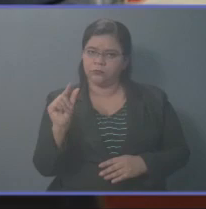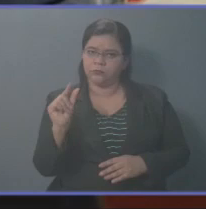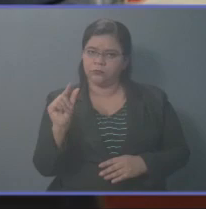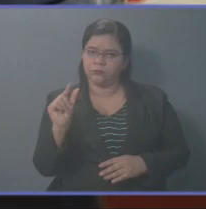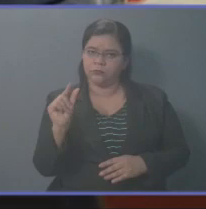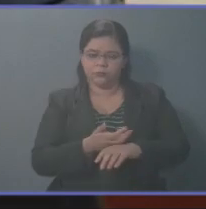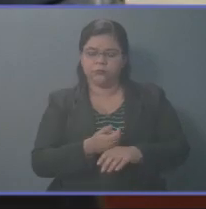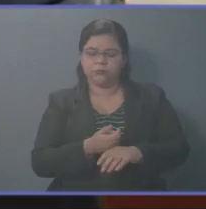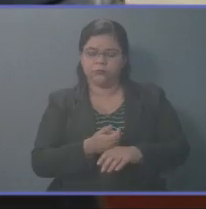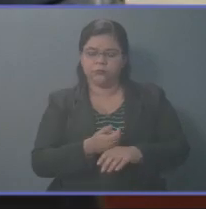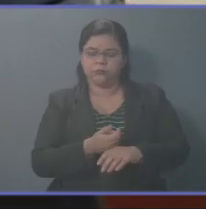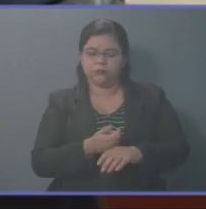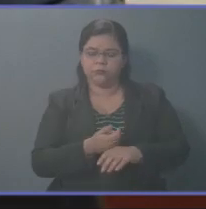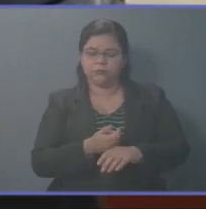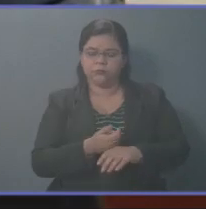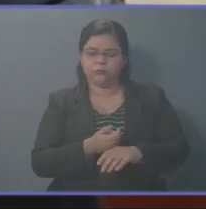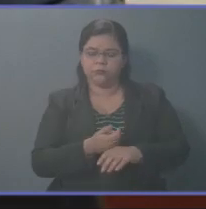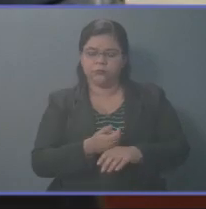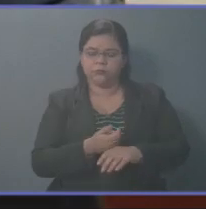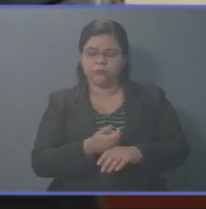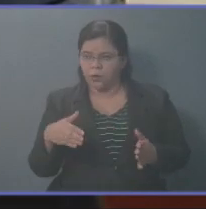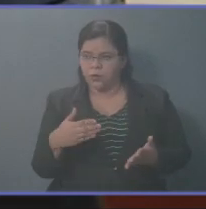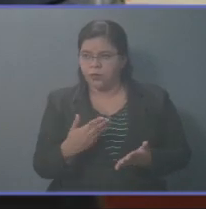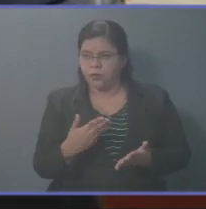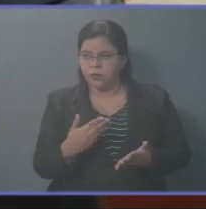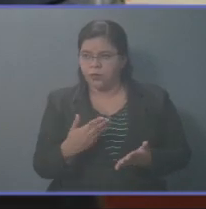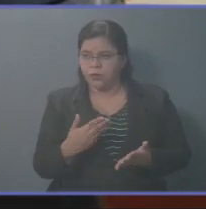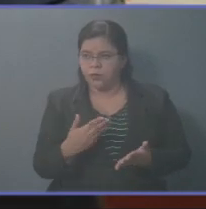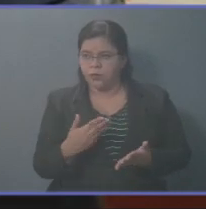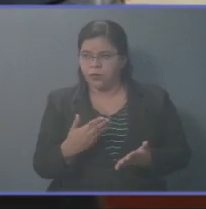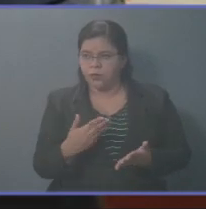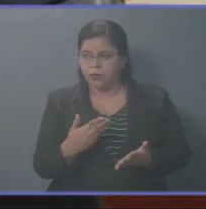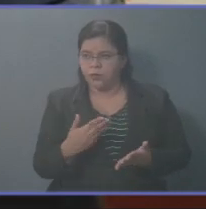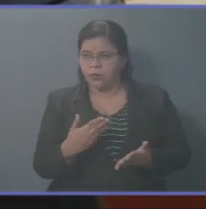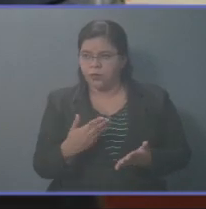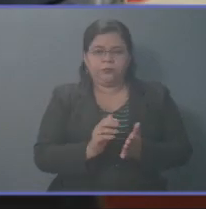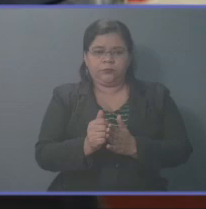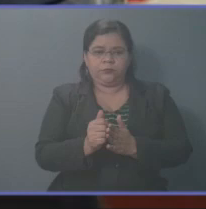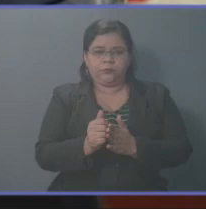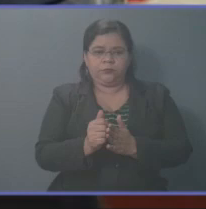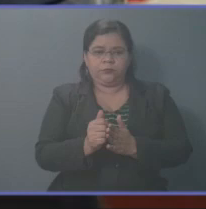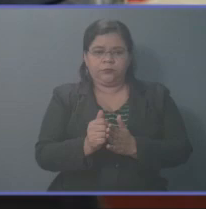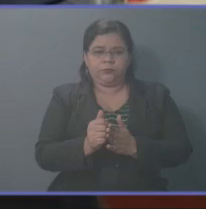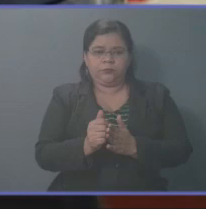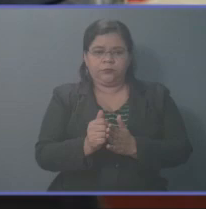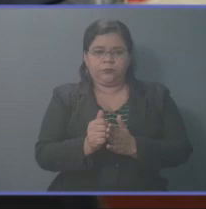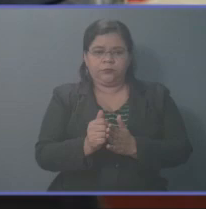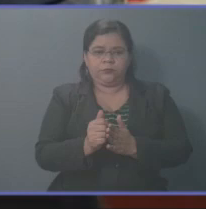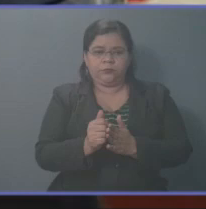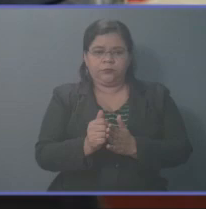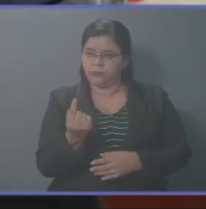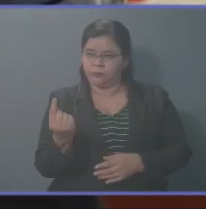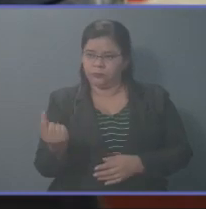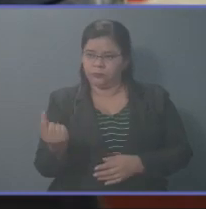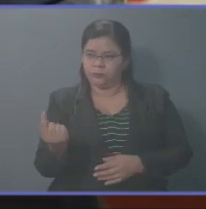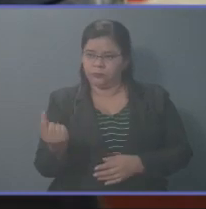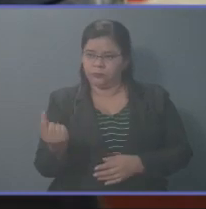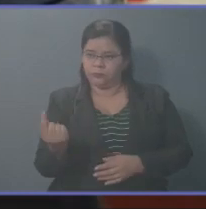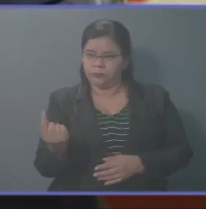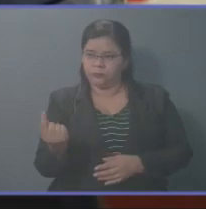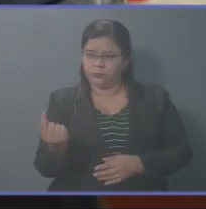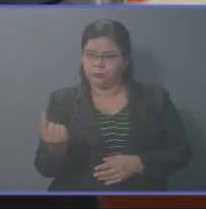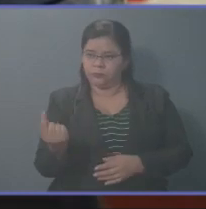público vigente. Para tener derecho a la compensación indicada en el artículo precedente, el beneficiario deberá ser